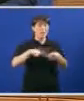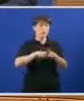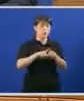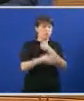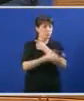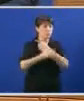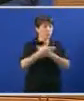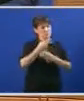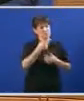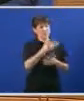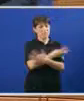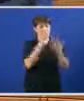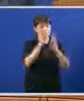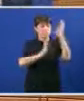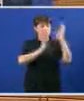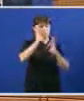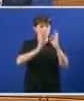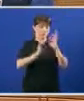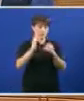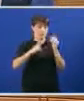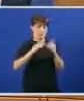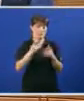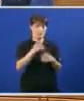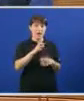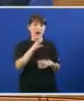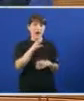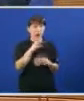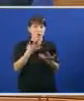no ano 2012. Agora é